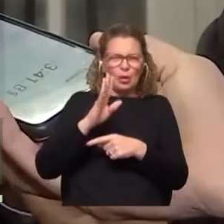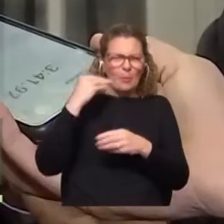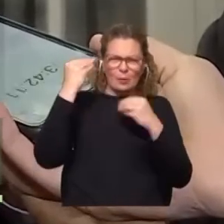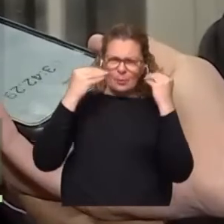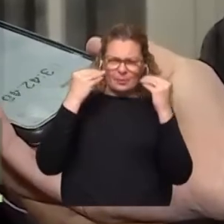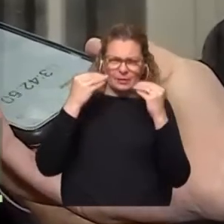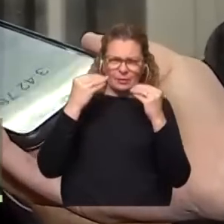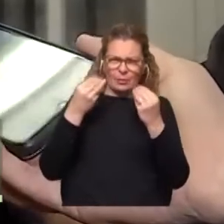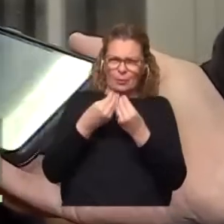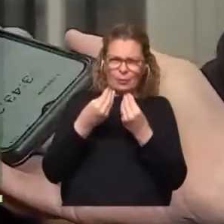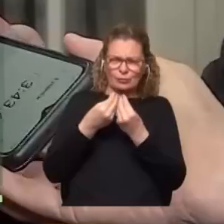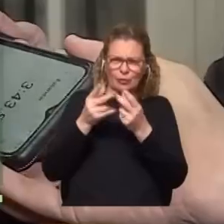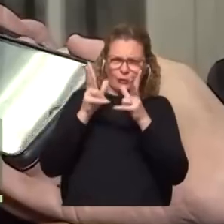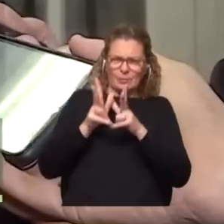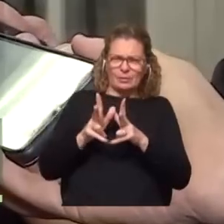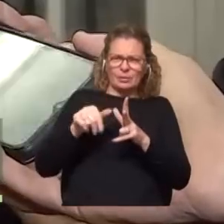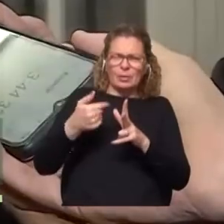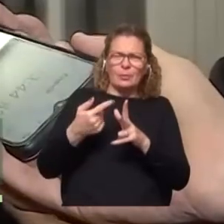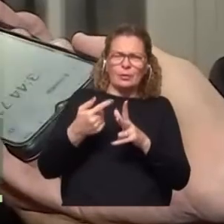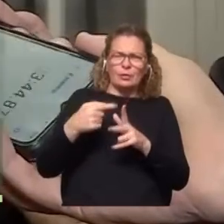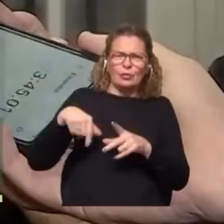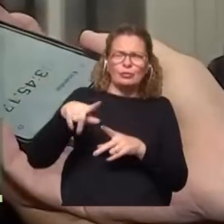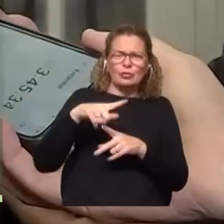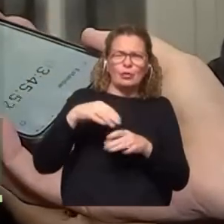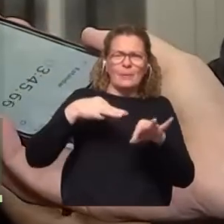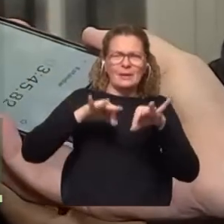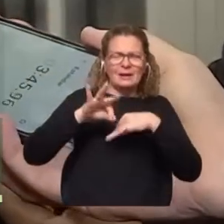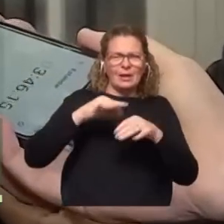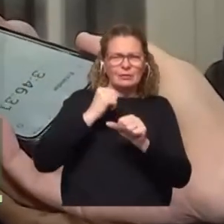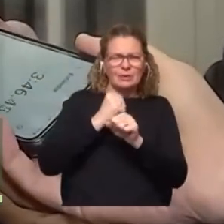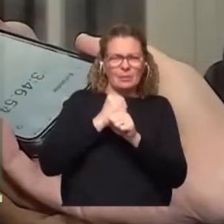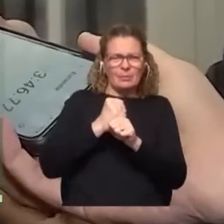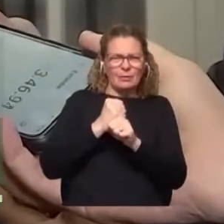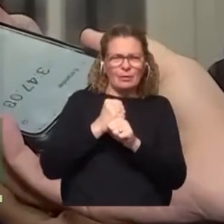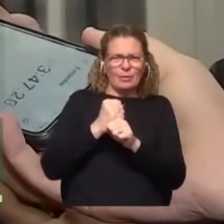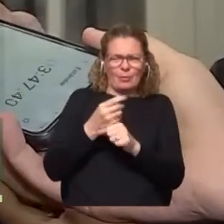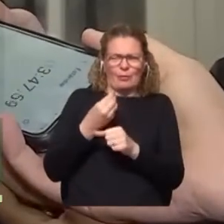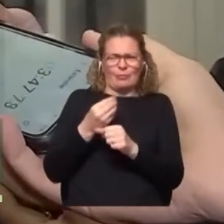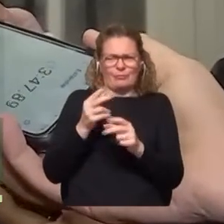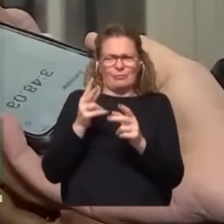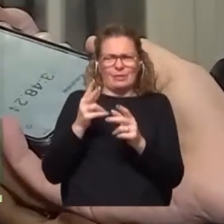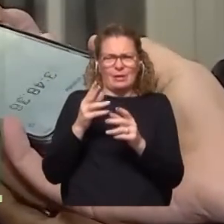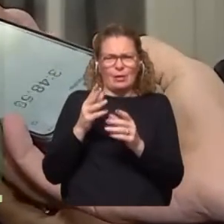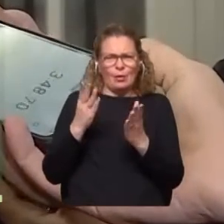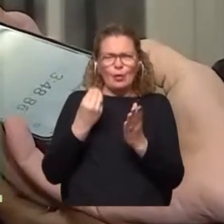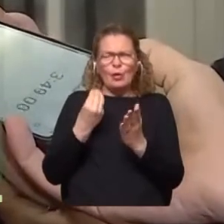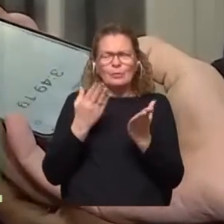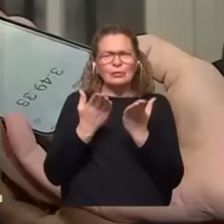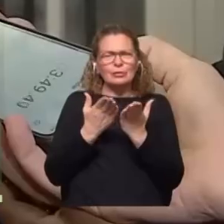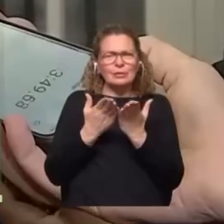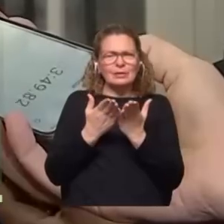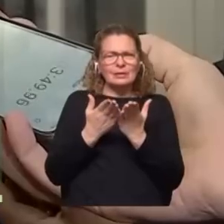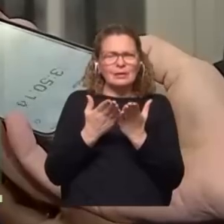preocupemos conformarlos mucho que después nosotros en el mercado laboral los terminamos de formar es como si los estudiantes fueran